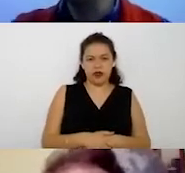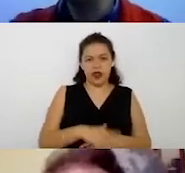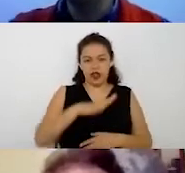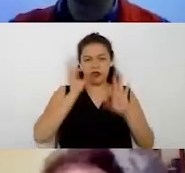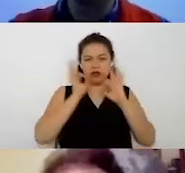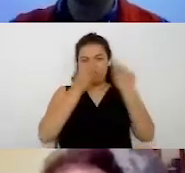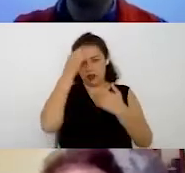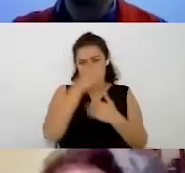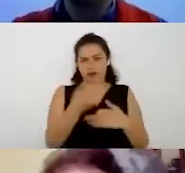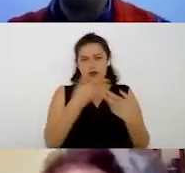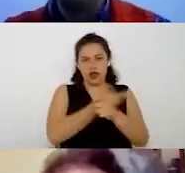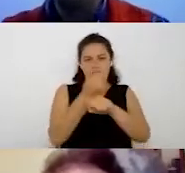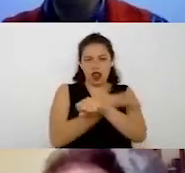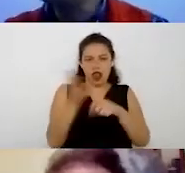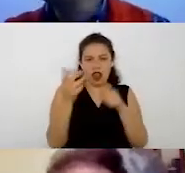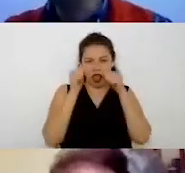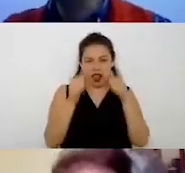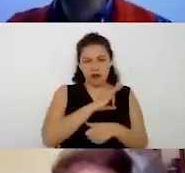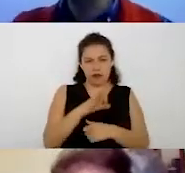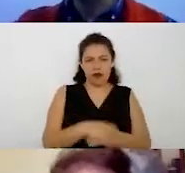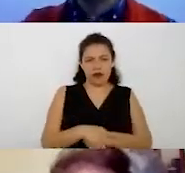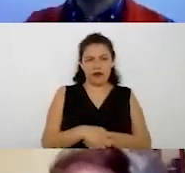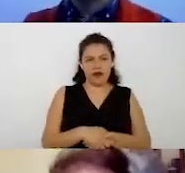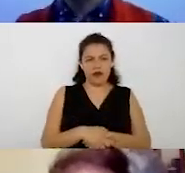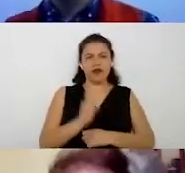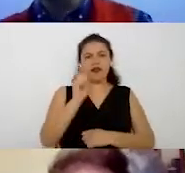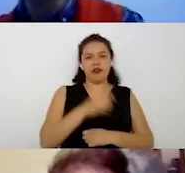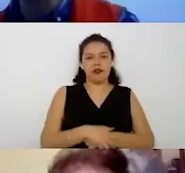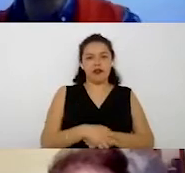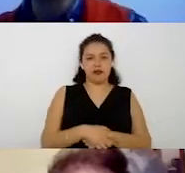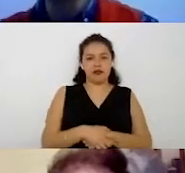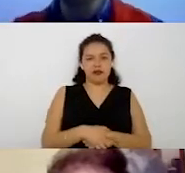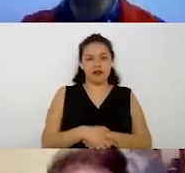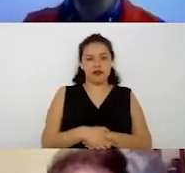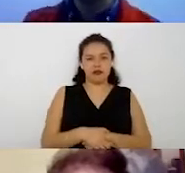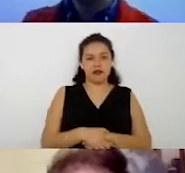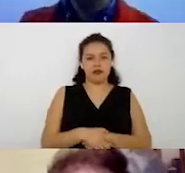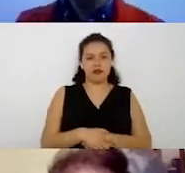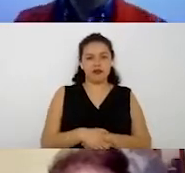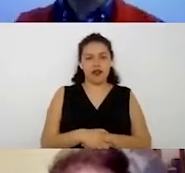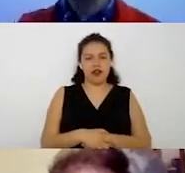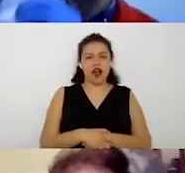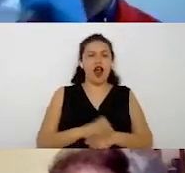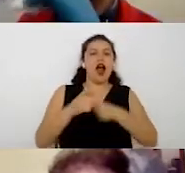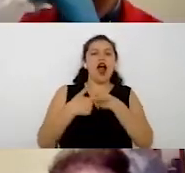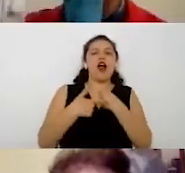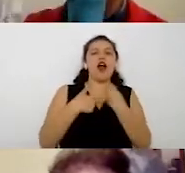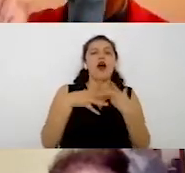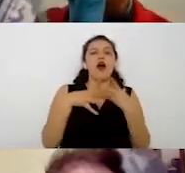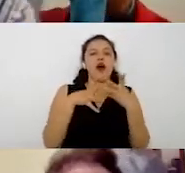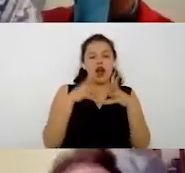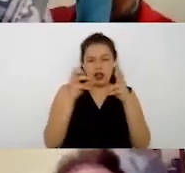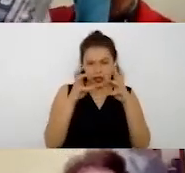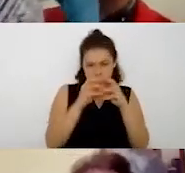atender ese tipo de hemorragias. Y va a consistir en lo siguiente. Con un apósito, que tiene que ser una